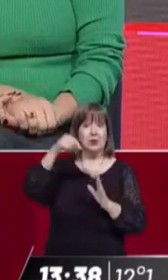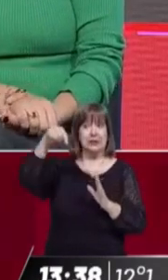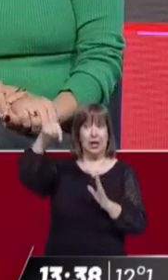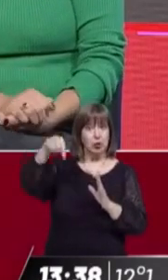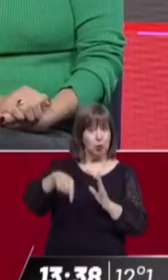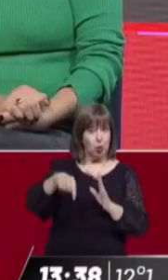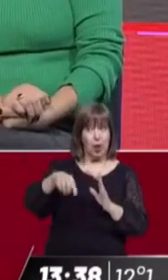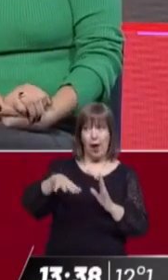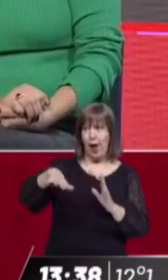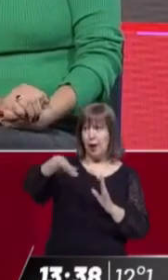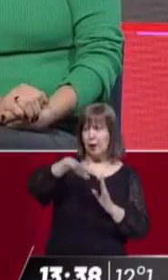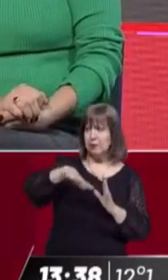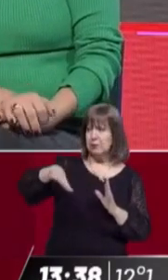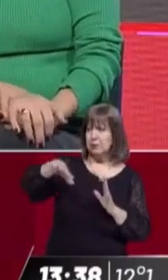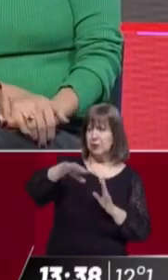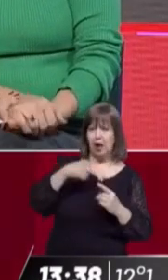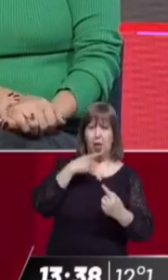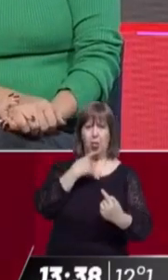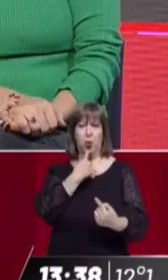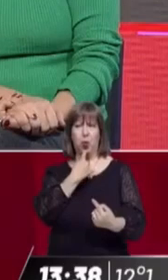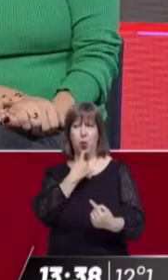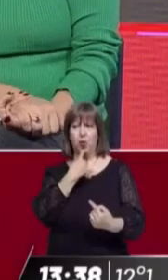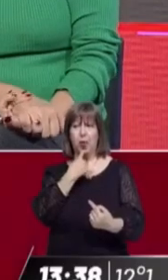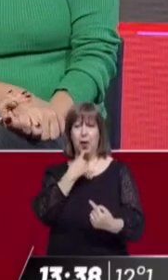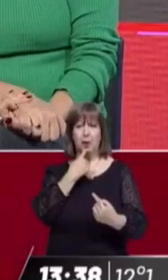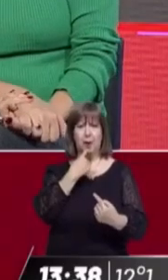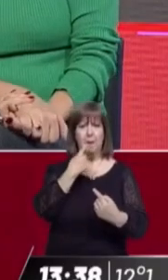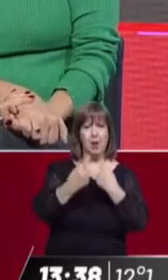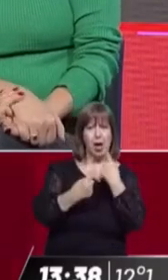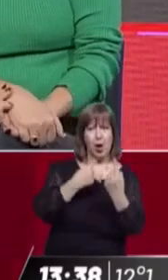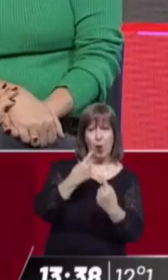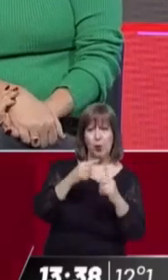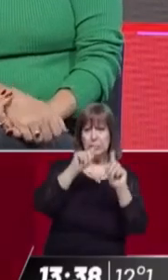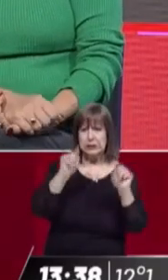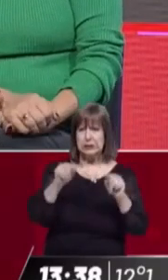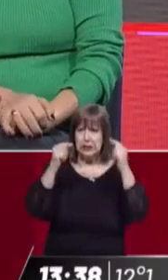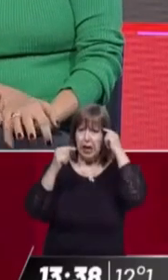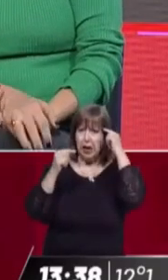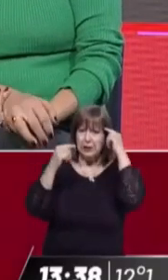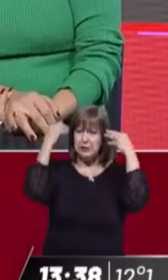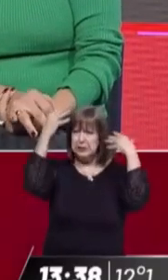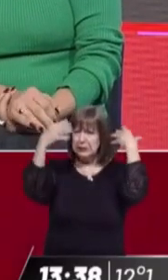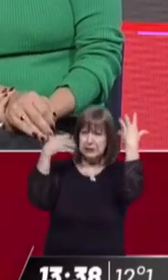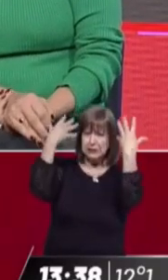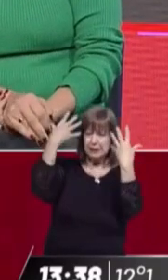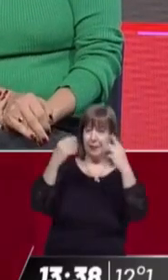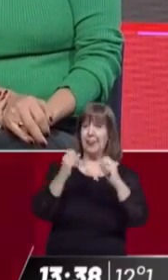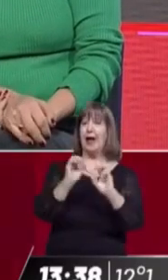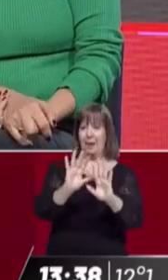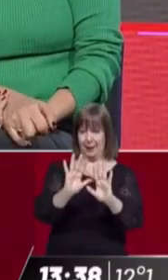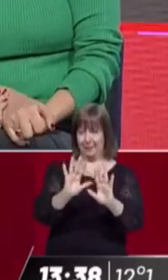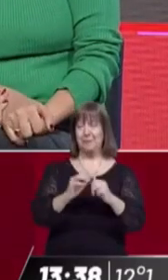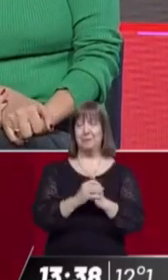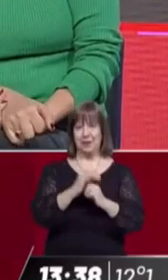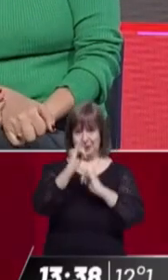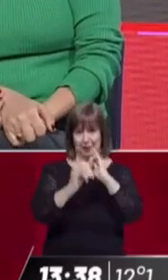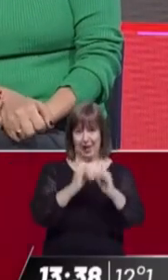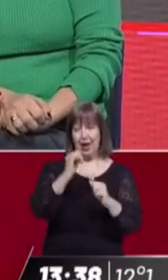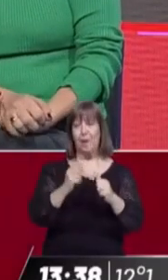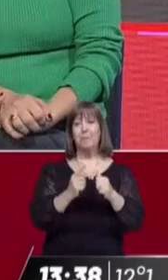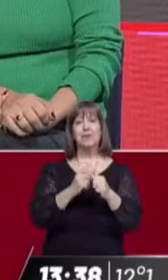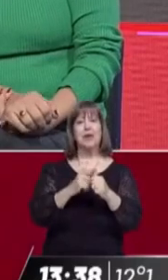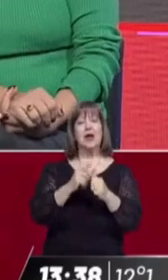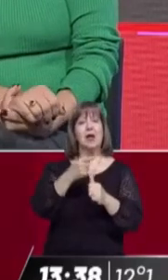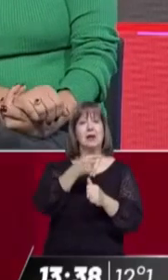Mendoza se hagan un montón de preguntas primero vamos a hacer vamos a pasarlo en limpio a